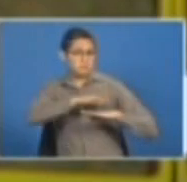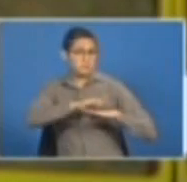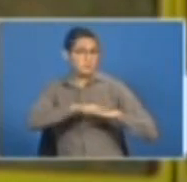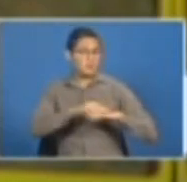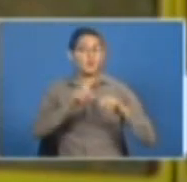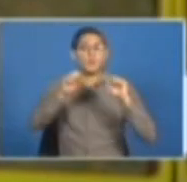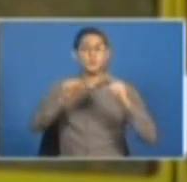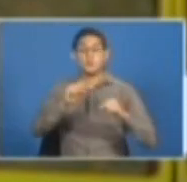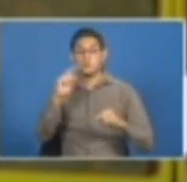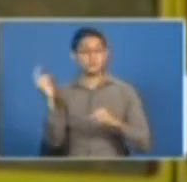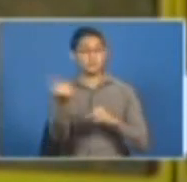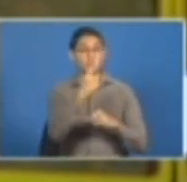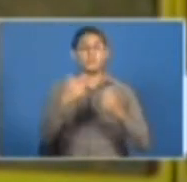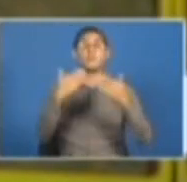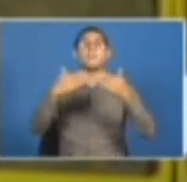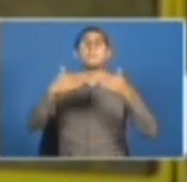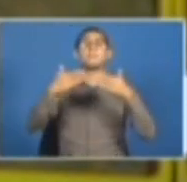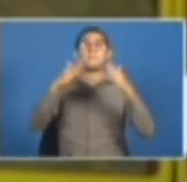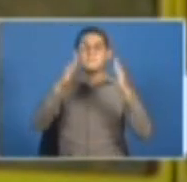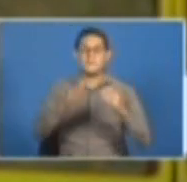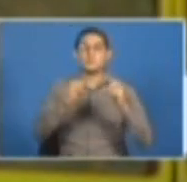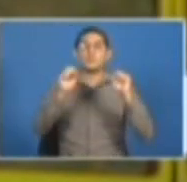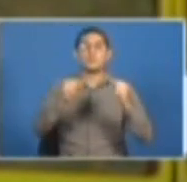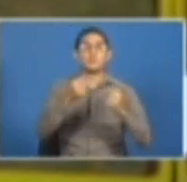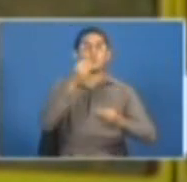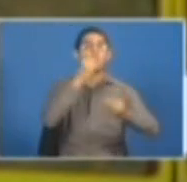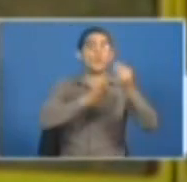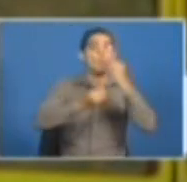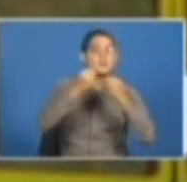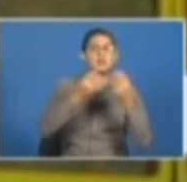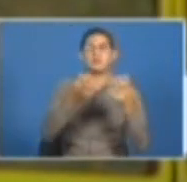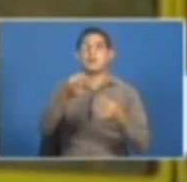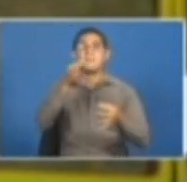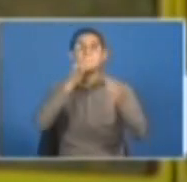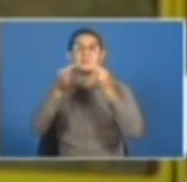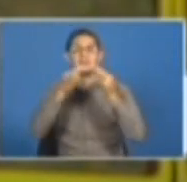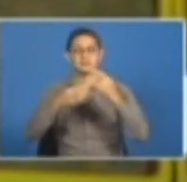al pueblo panameño comida y alimento sano.